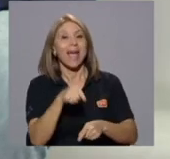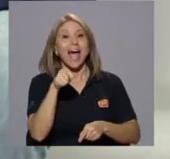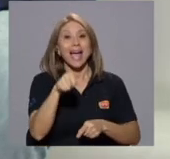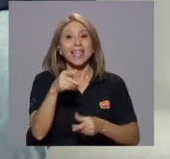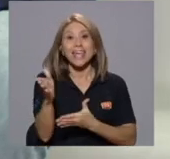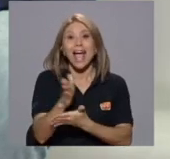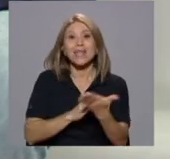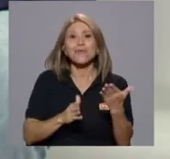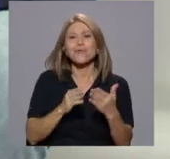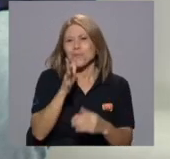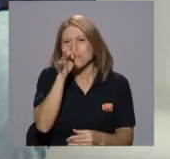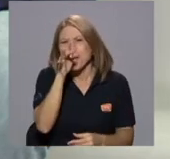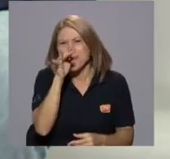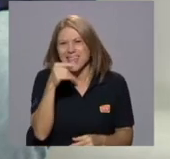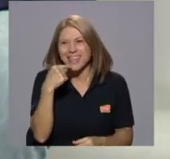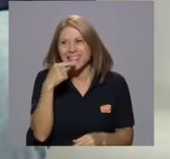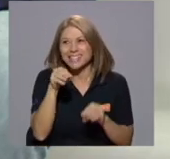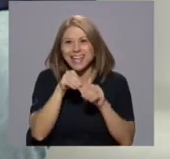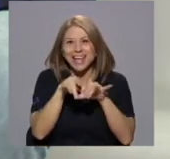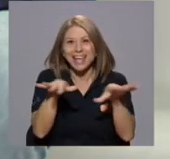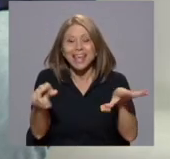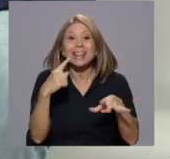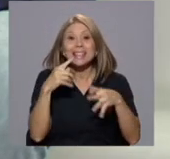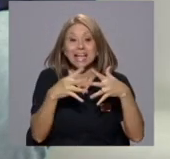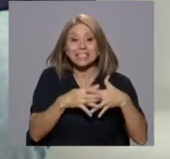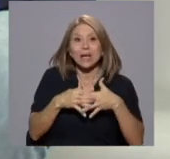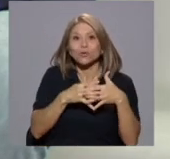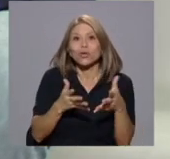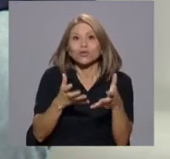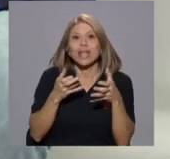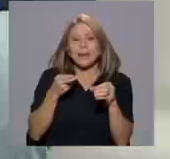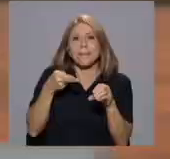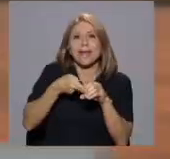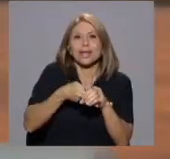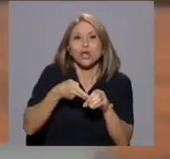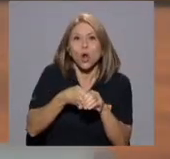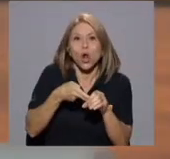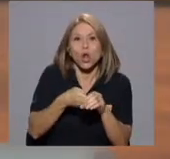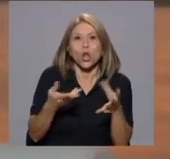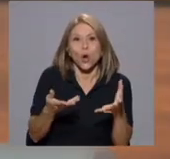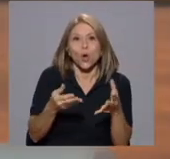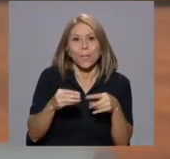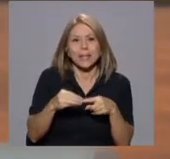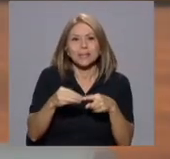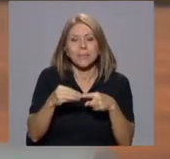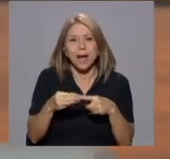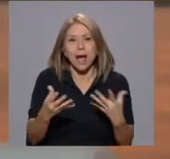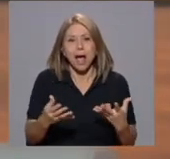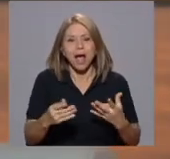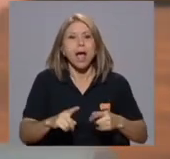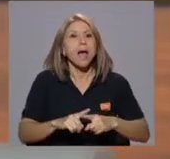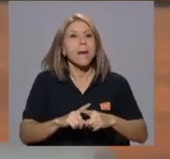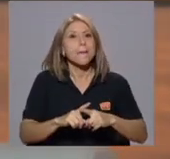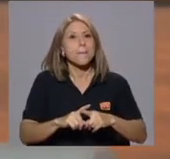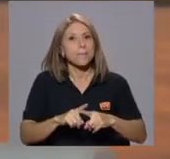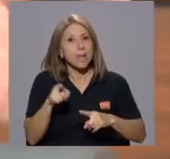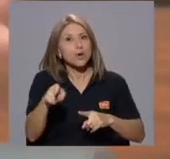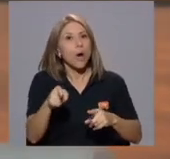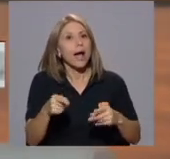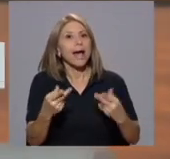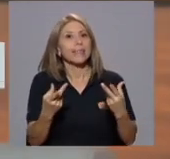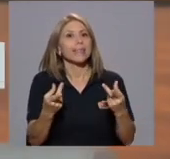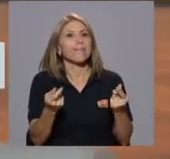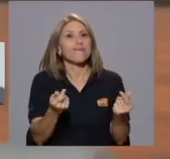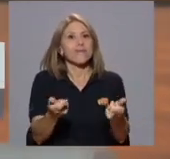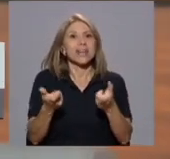simpático que dice que... porque dicen que Estados Unidos quiere petróleo y fundamentalmente, y hay una riqueza mineral en lo que